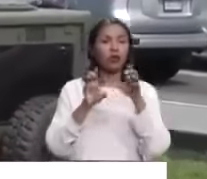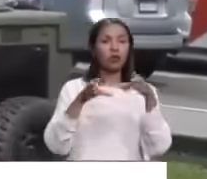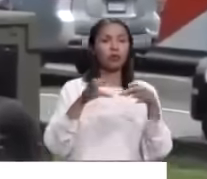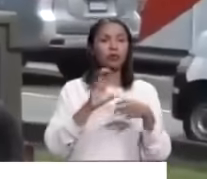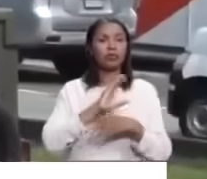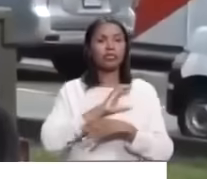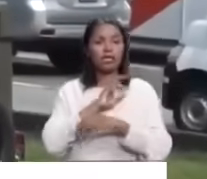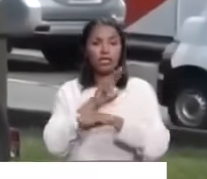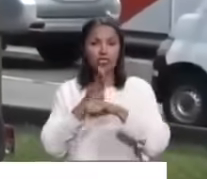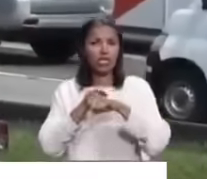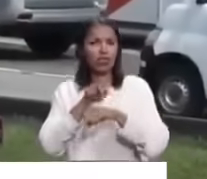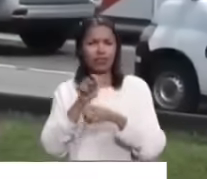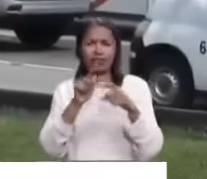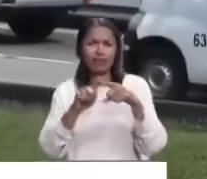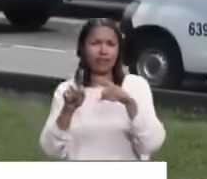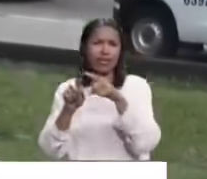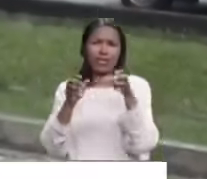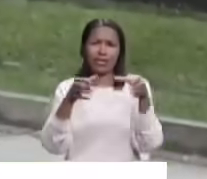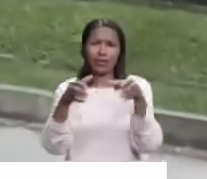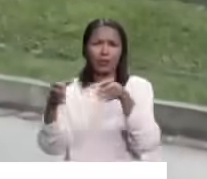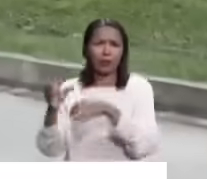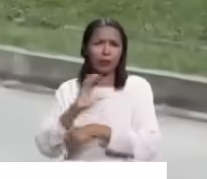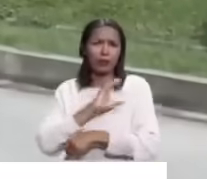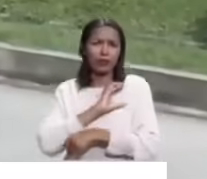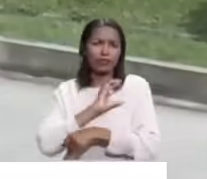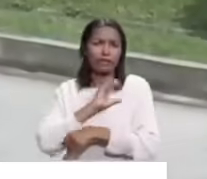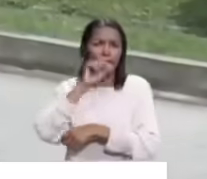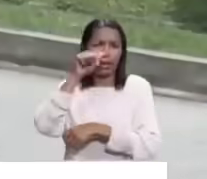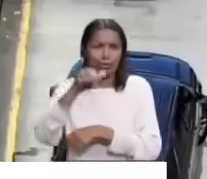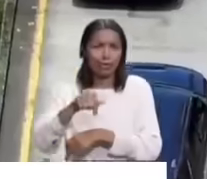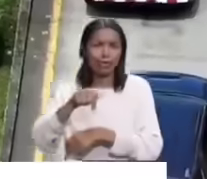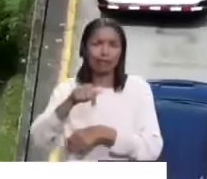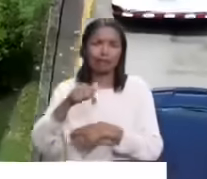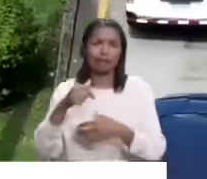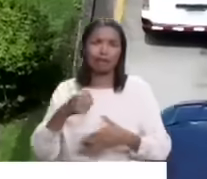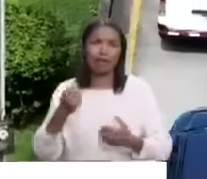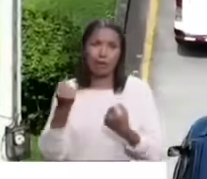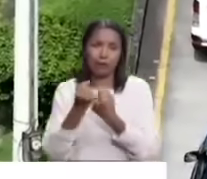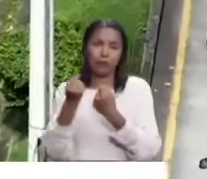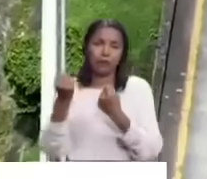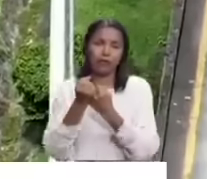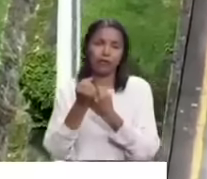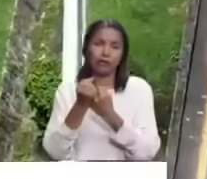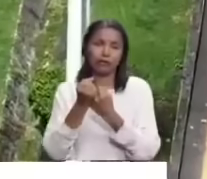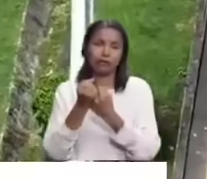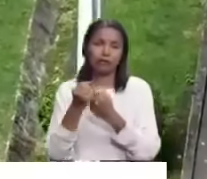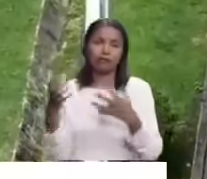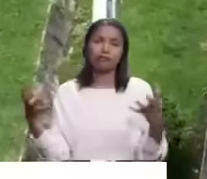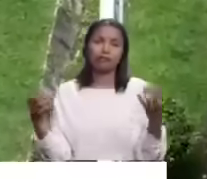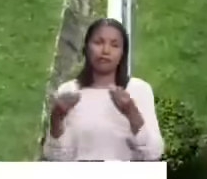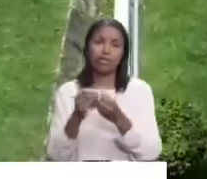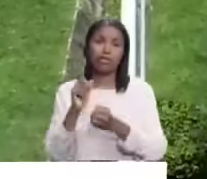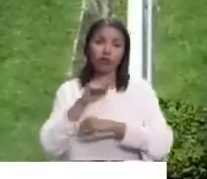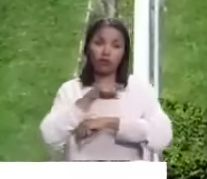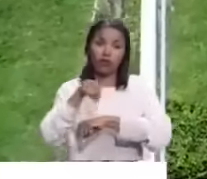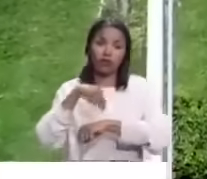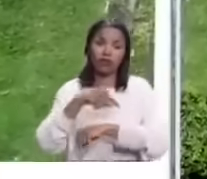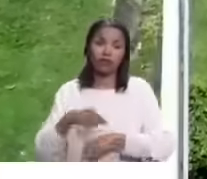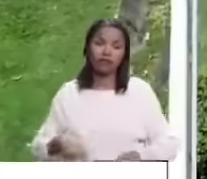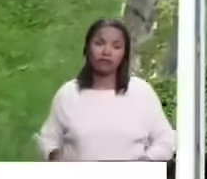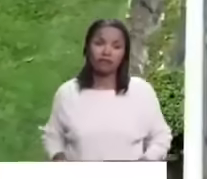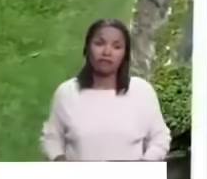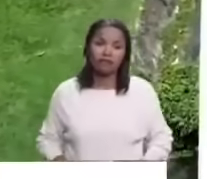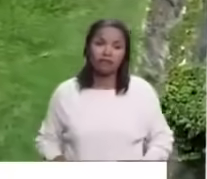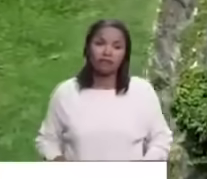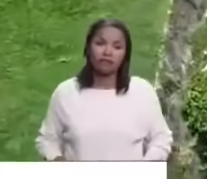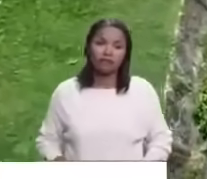están aquí apoyando en esta acción policial que ya lleva más de la hora de que se ha reportado aquí. Sí,